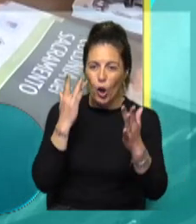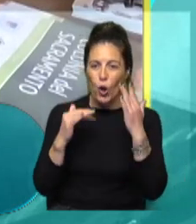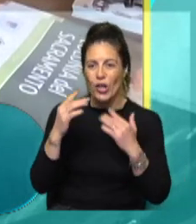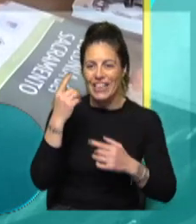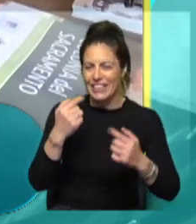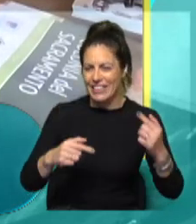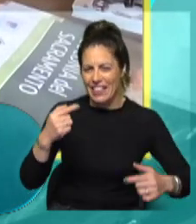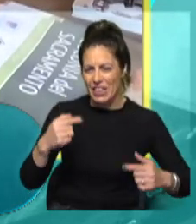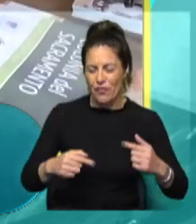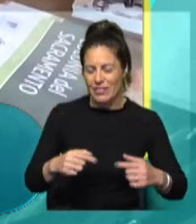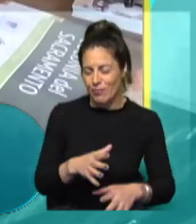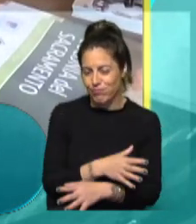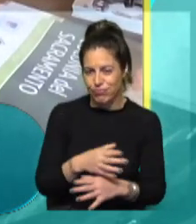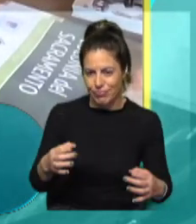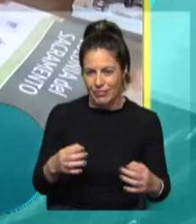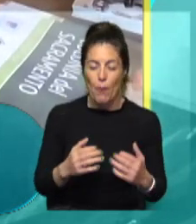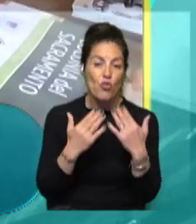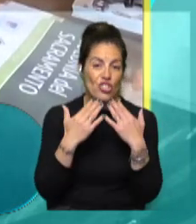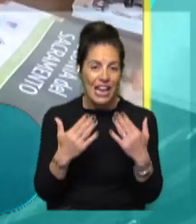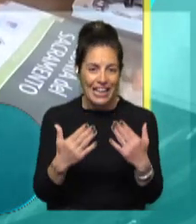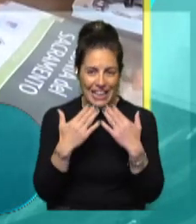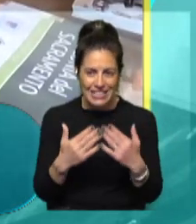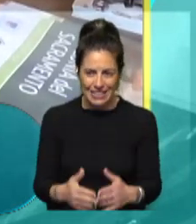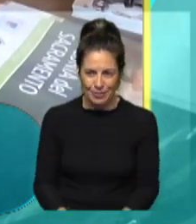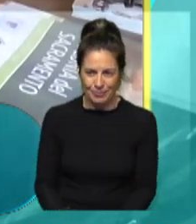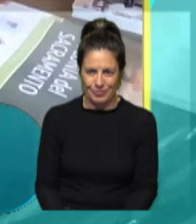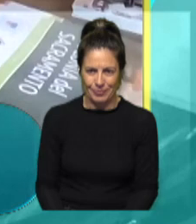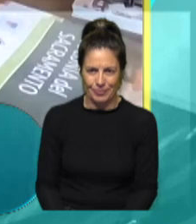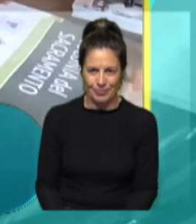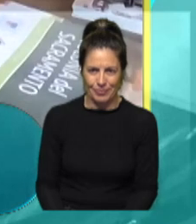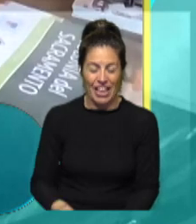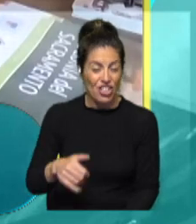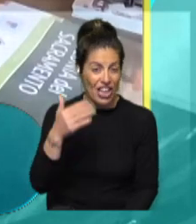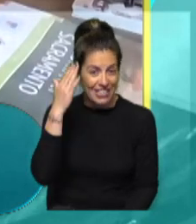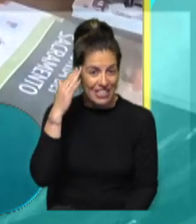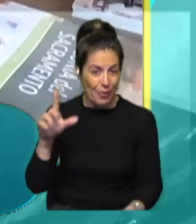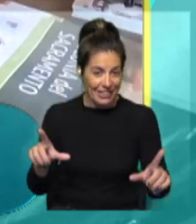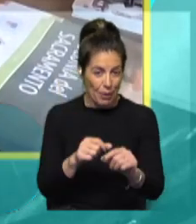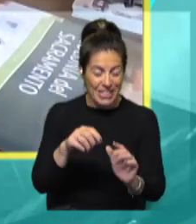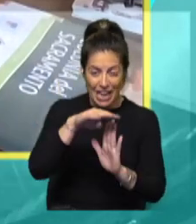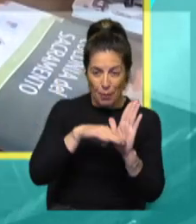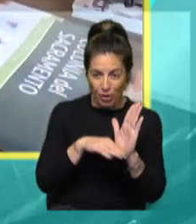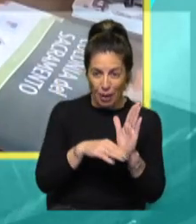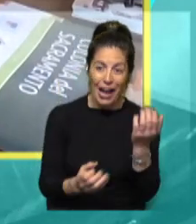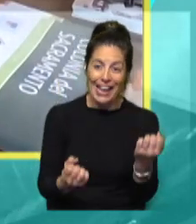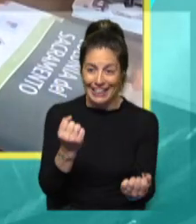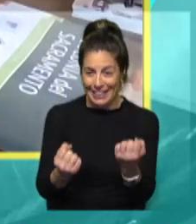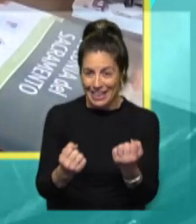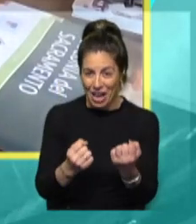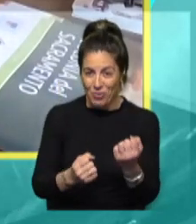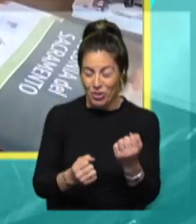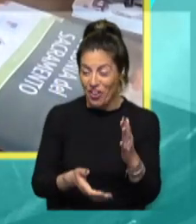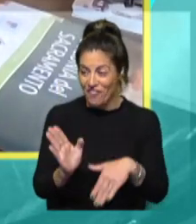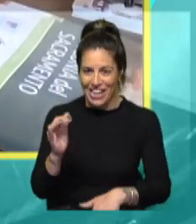tipo, es imperdible. Muchísimas gracias. Ya saben, chicos, terminan el programa, agarran el auto y salen